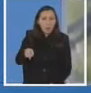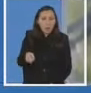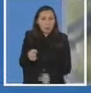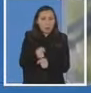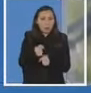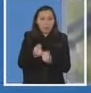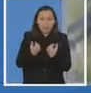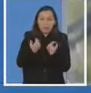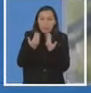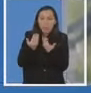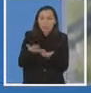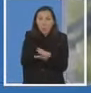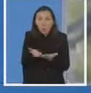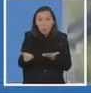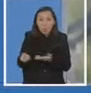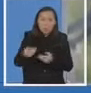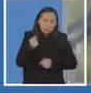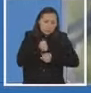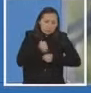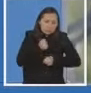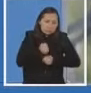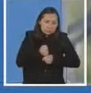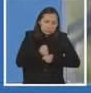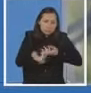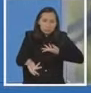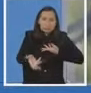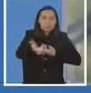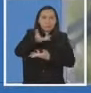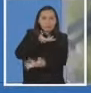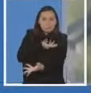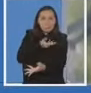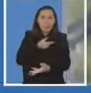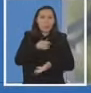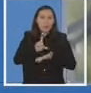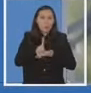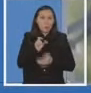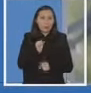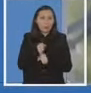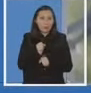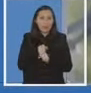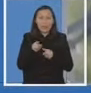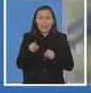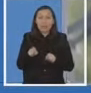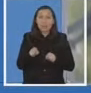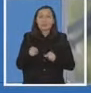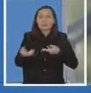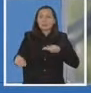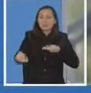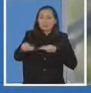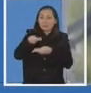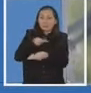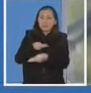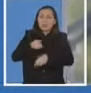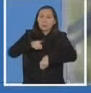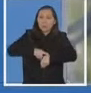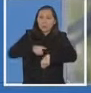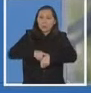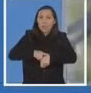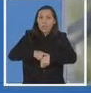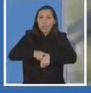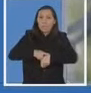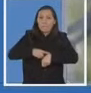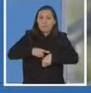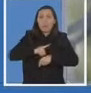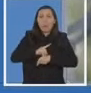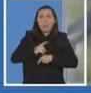poder retribuir todo lo que ustedes entregan día a día en sus puestos laborales, ¿no? Y esa retribución también se da con tiempo, porque somos seres